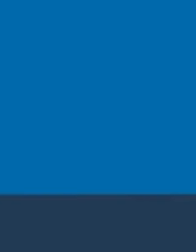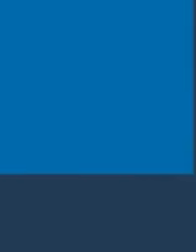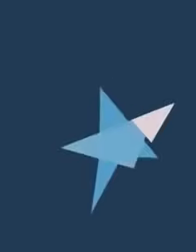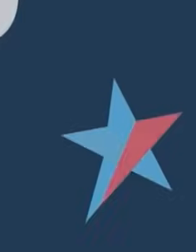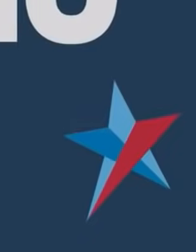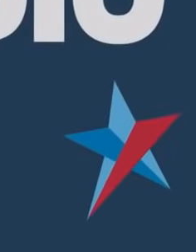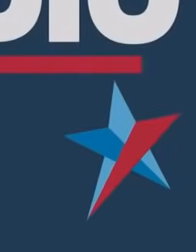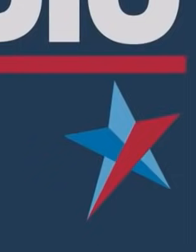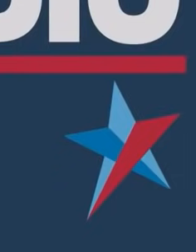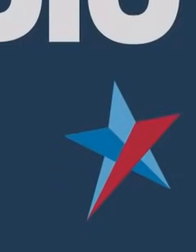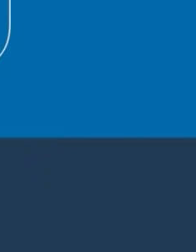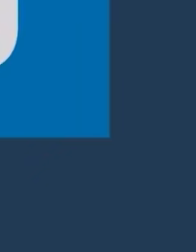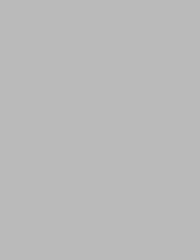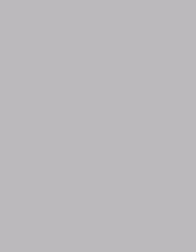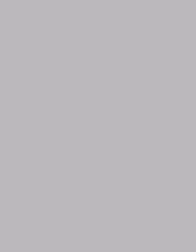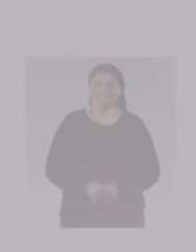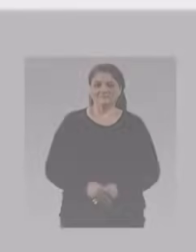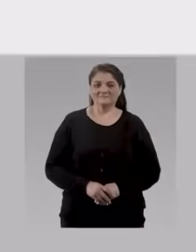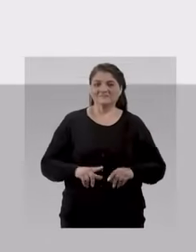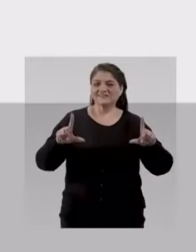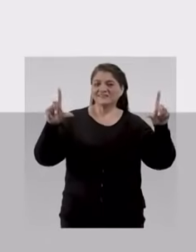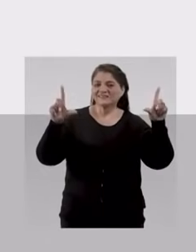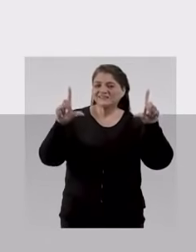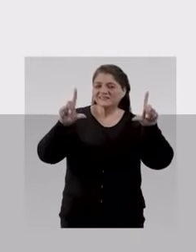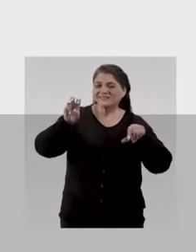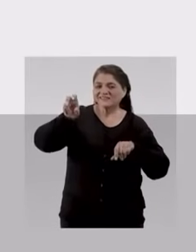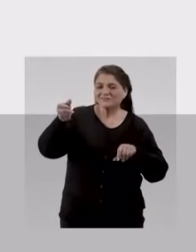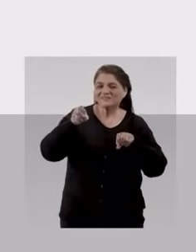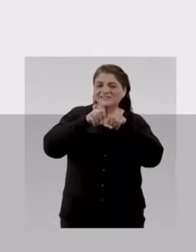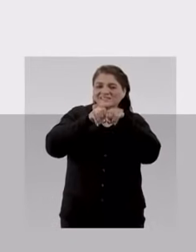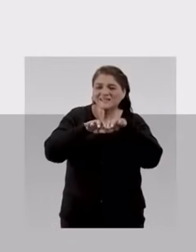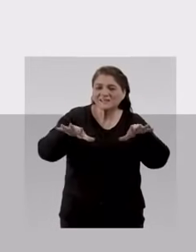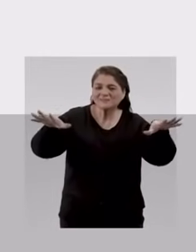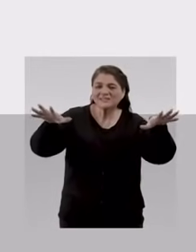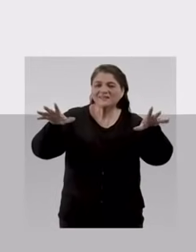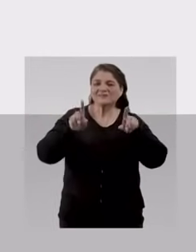Los canales de televisión han transmitido